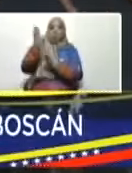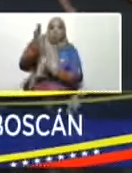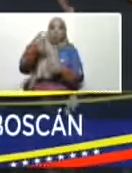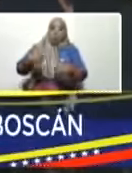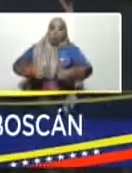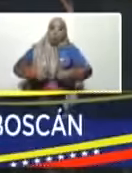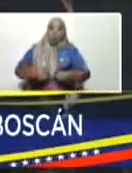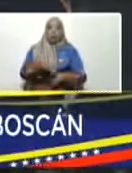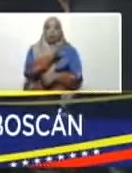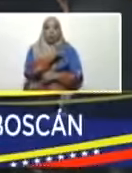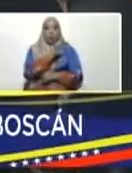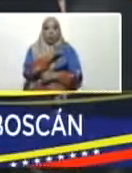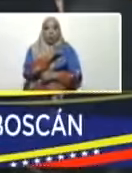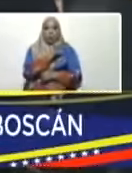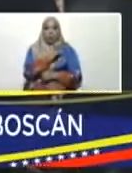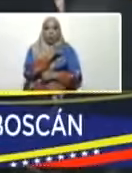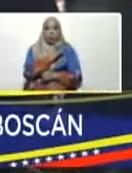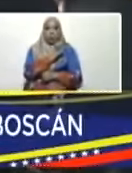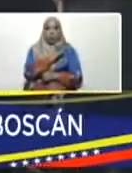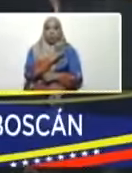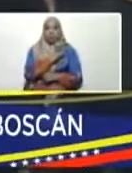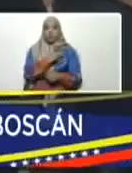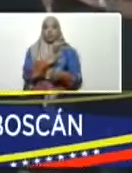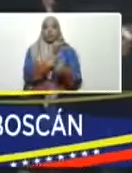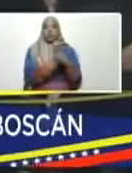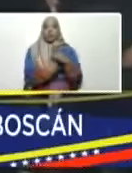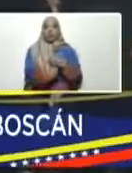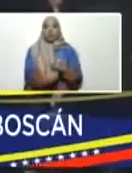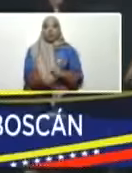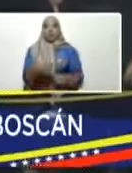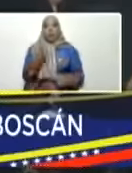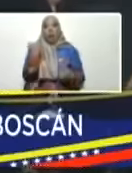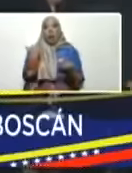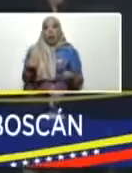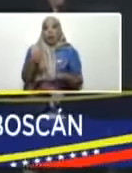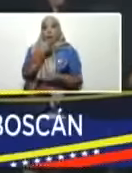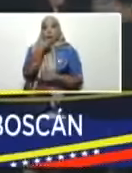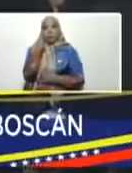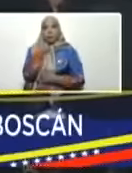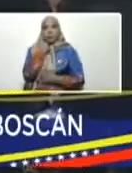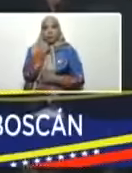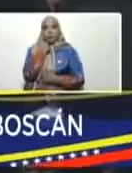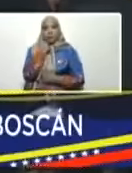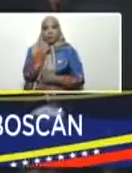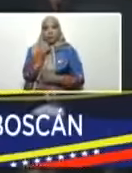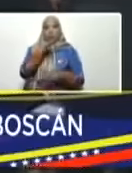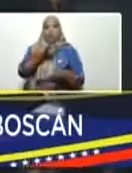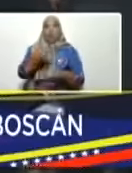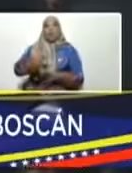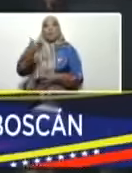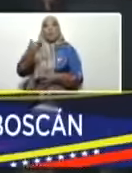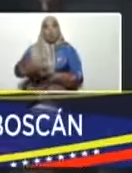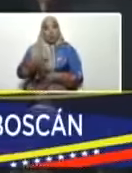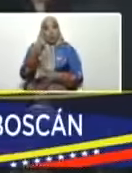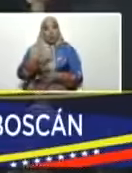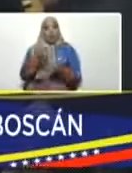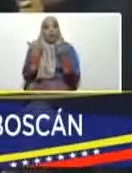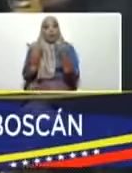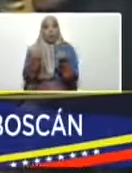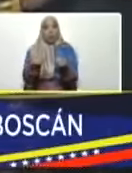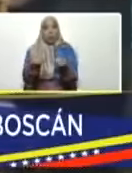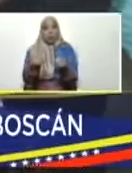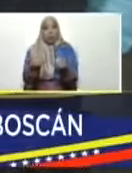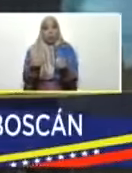esfuerzo propio y ahora lo que va es, mira, para arriba. Venimos a un campo muy importante,